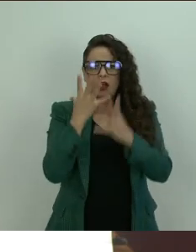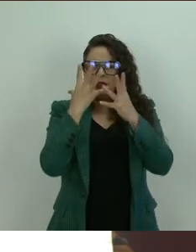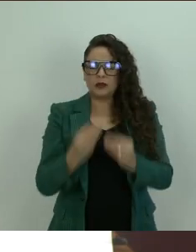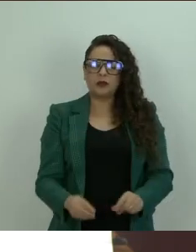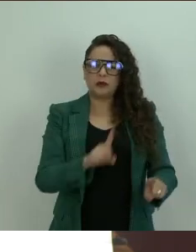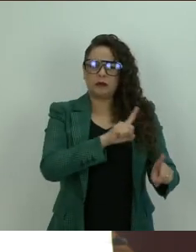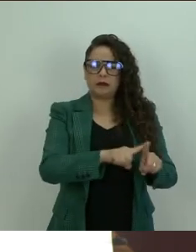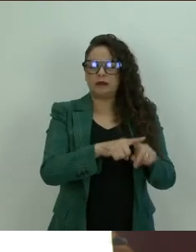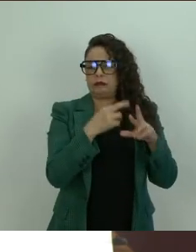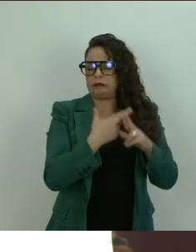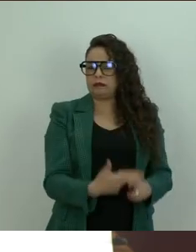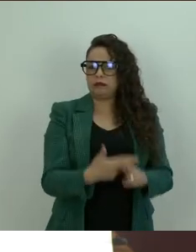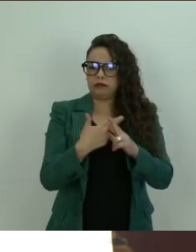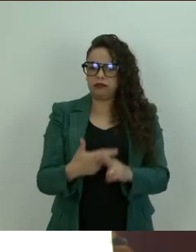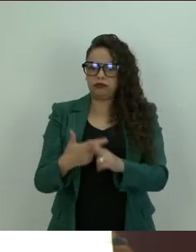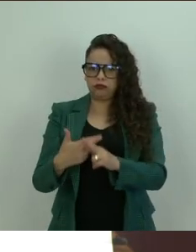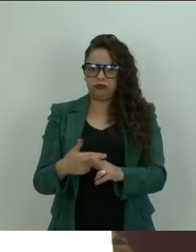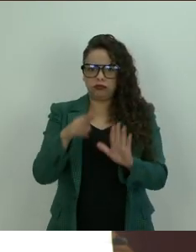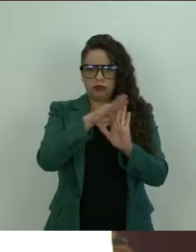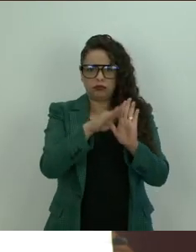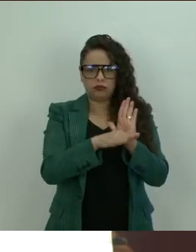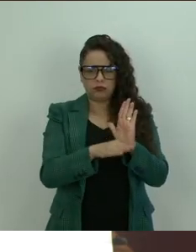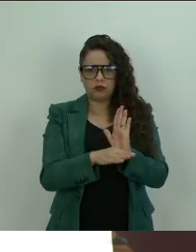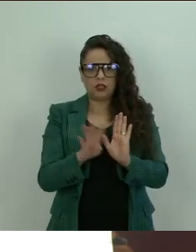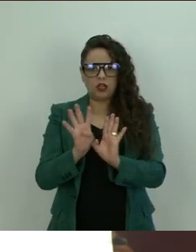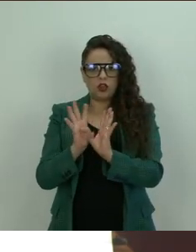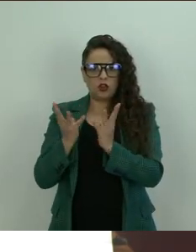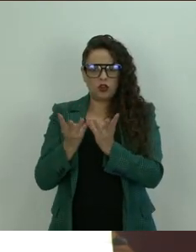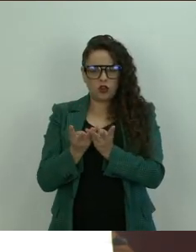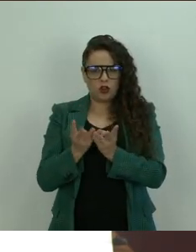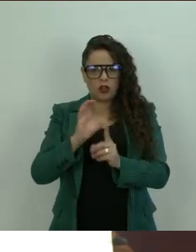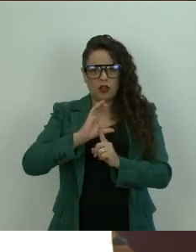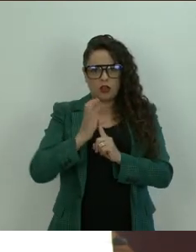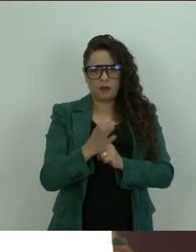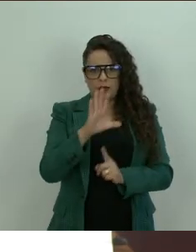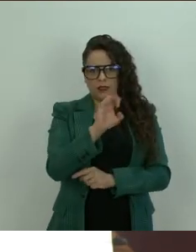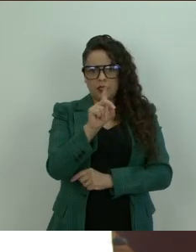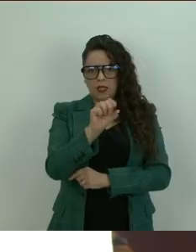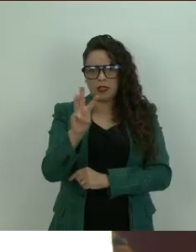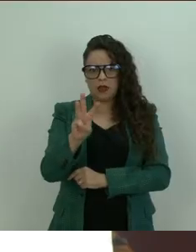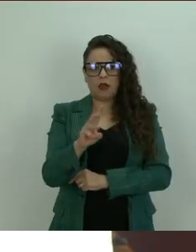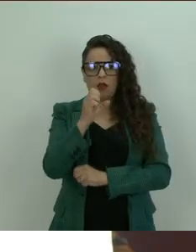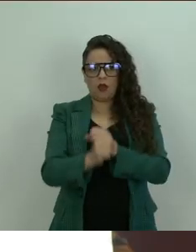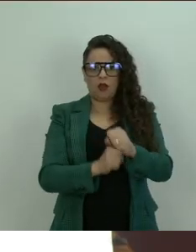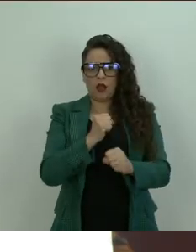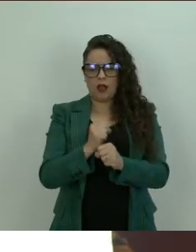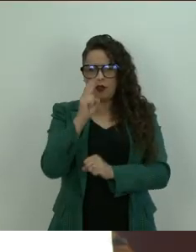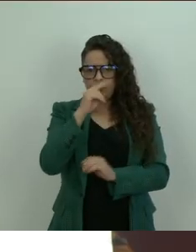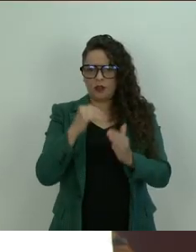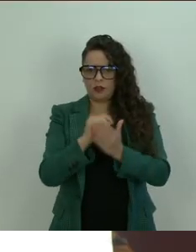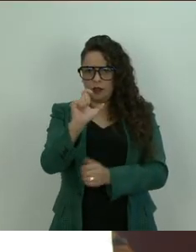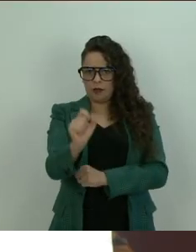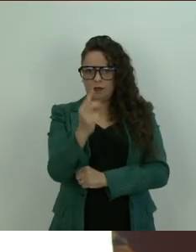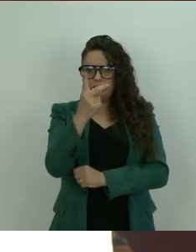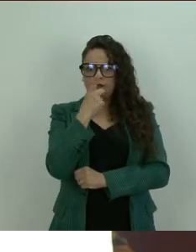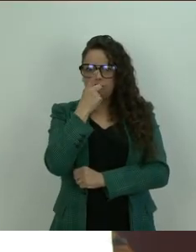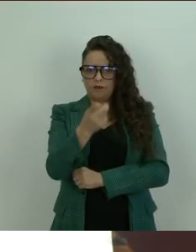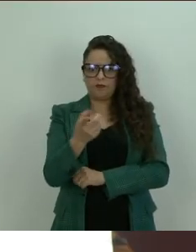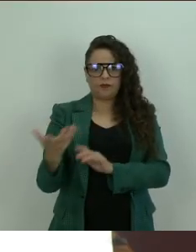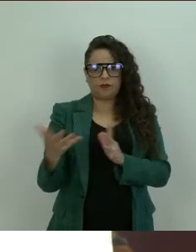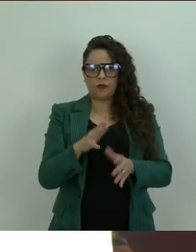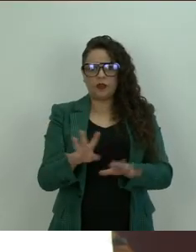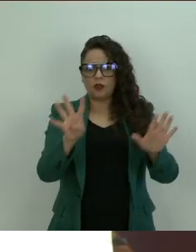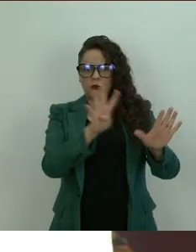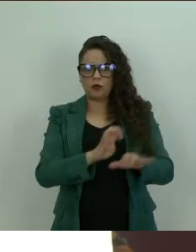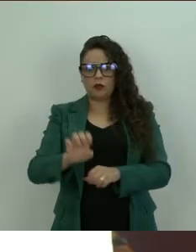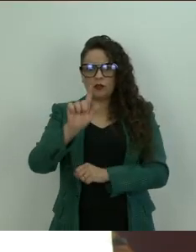propia Recomendación General 39 del Comité de la CEDAW, emitida en 2022, refiere que se calcula que hay 476.6 millones